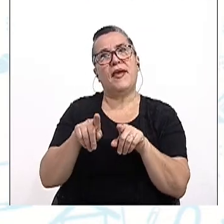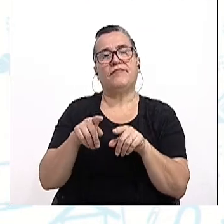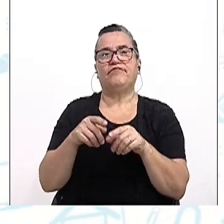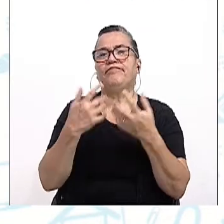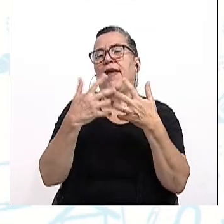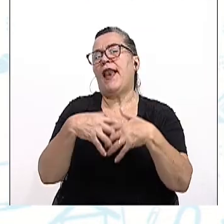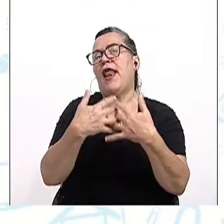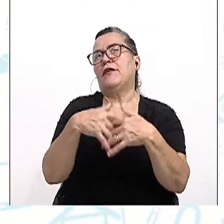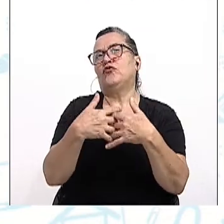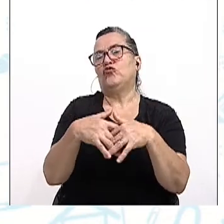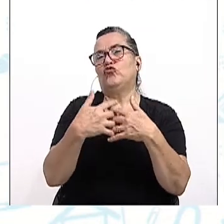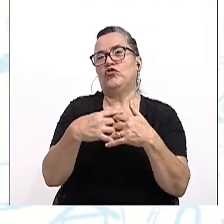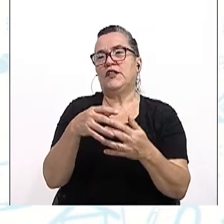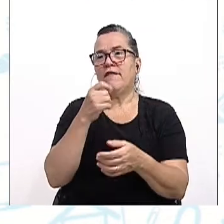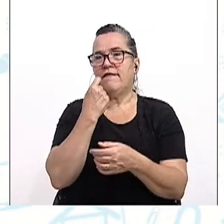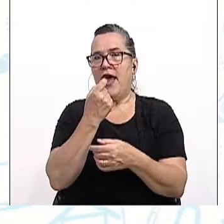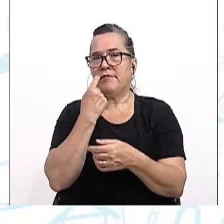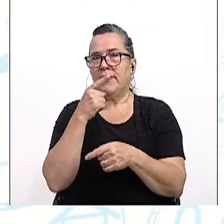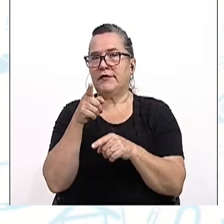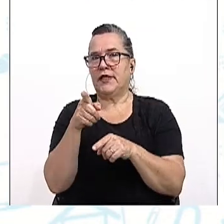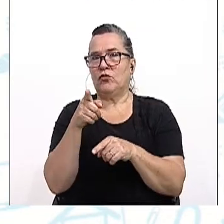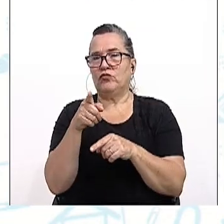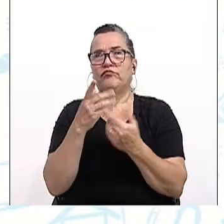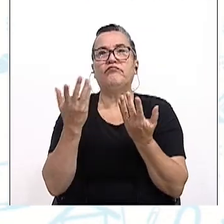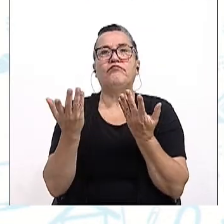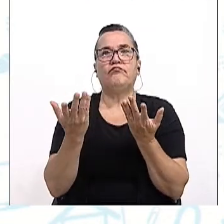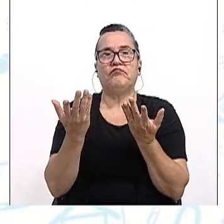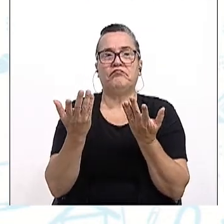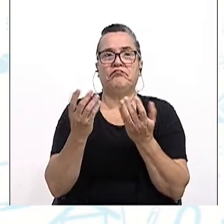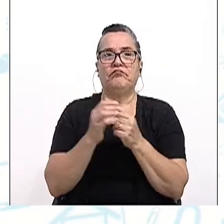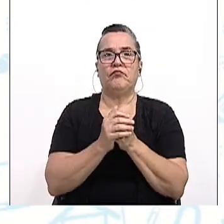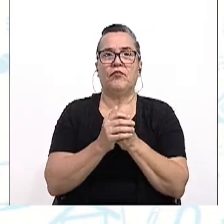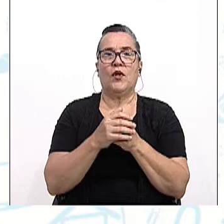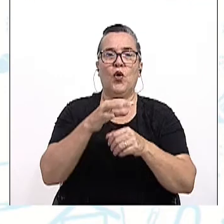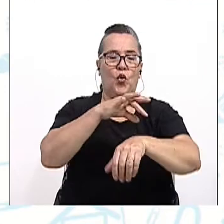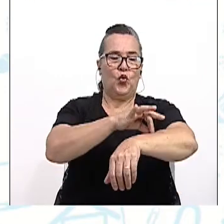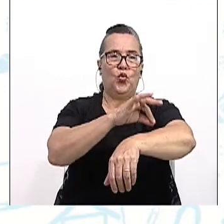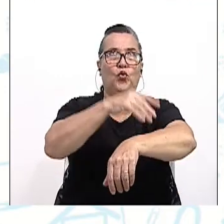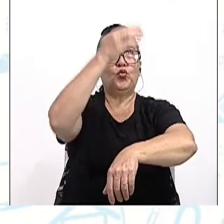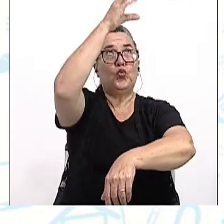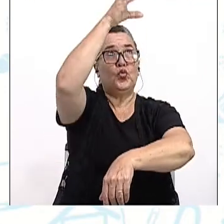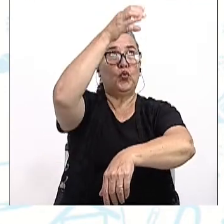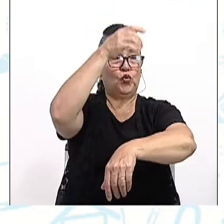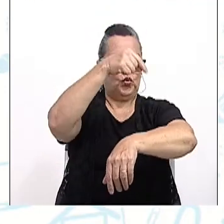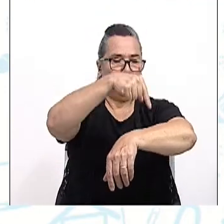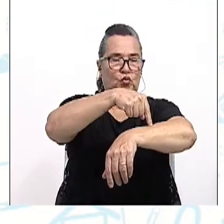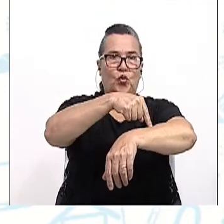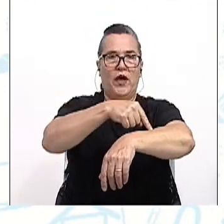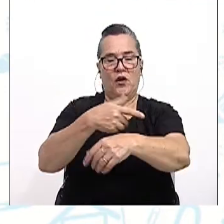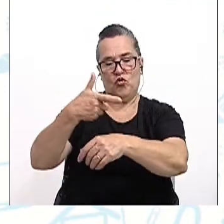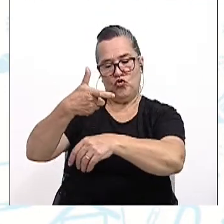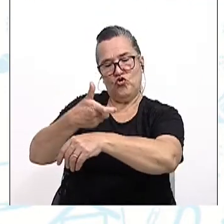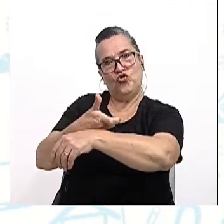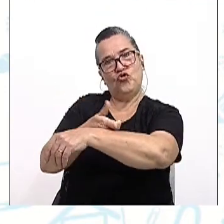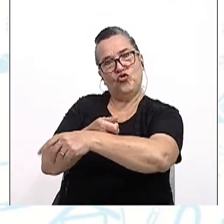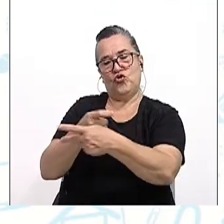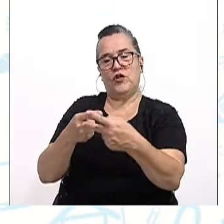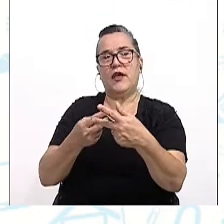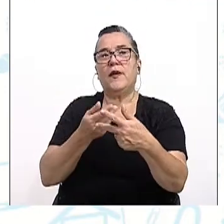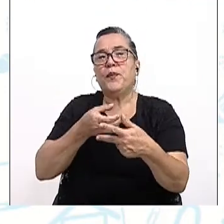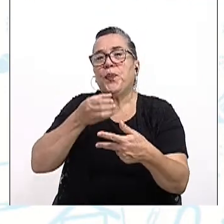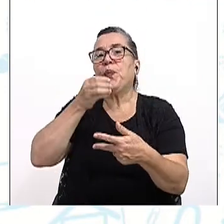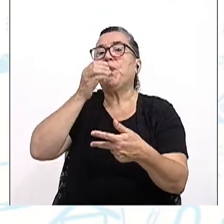de mezclas en la industria farmacéutica pueden ser los sueros, las soluciones inyectables y los